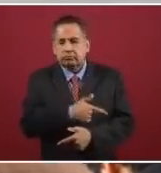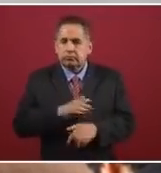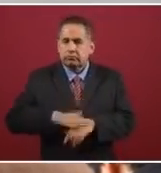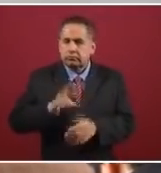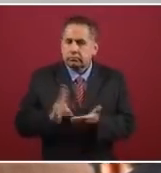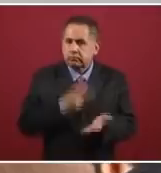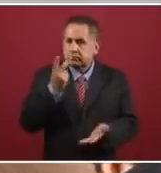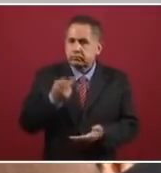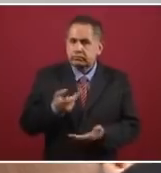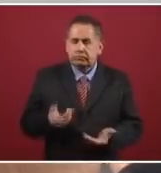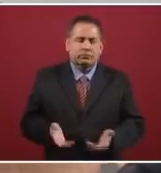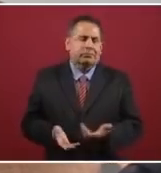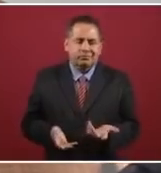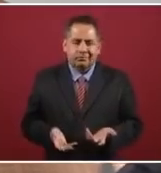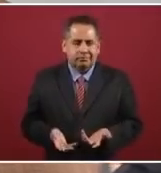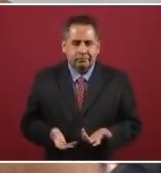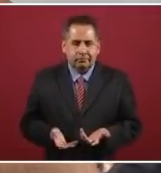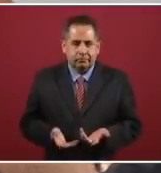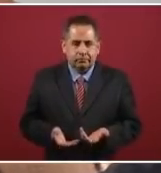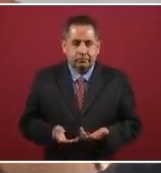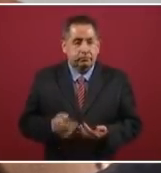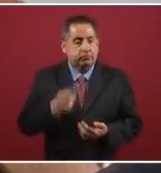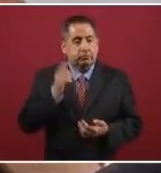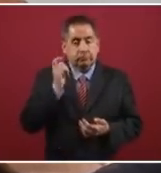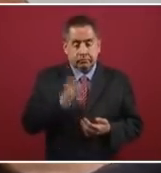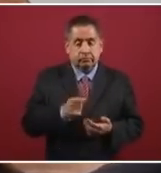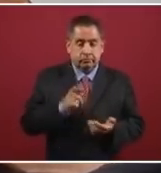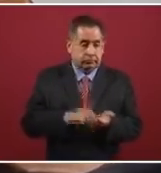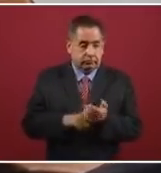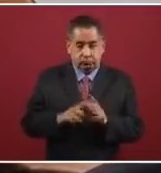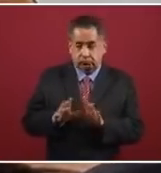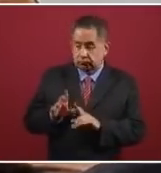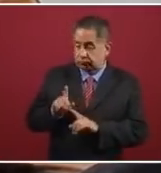Entonces, cuando ya está domado